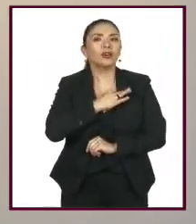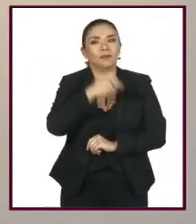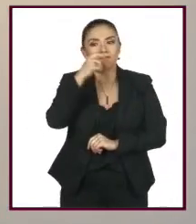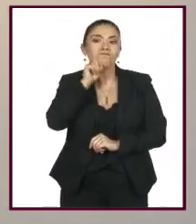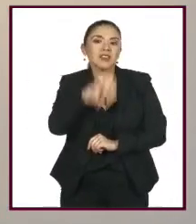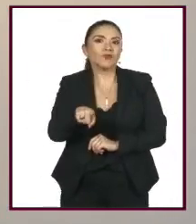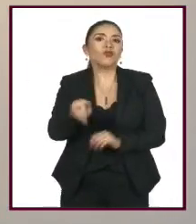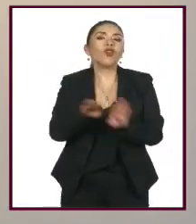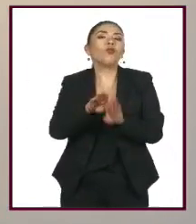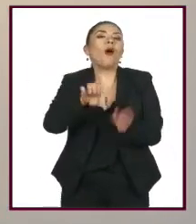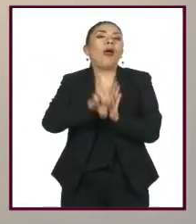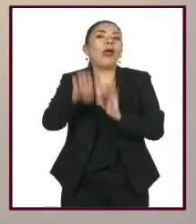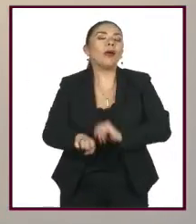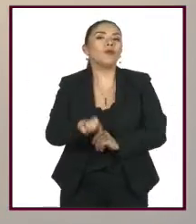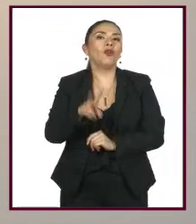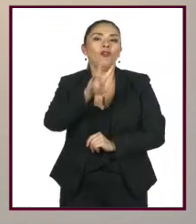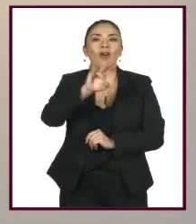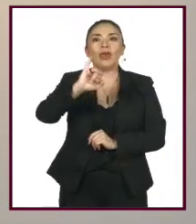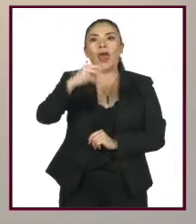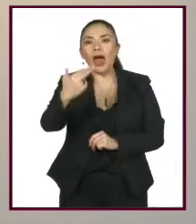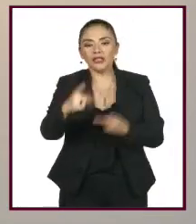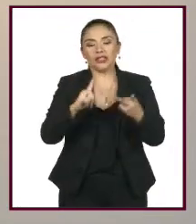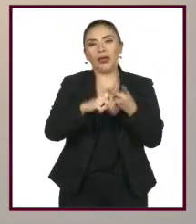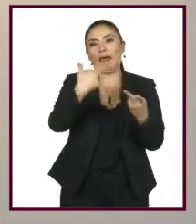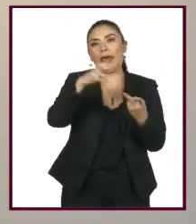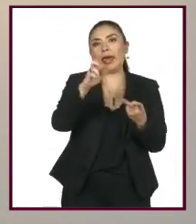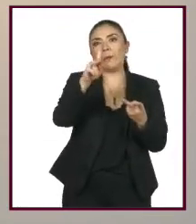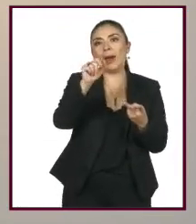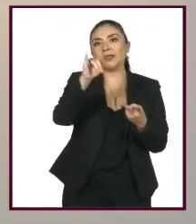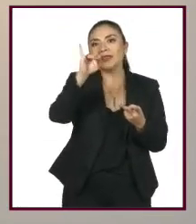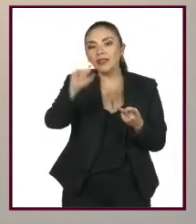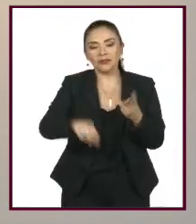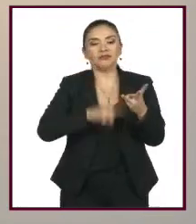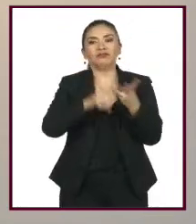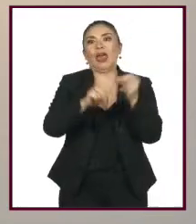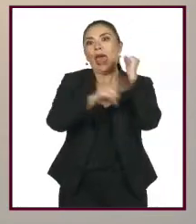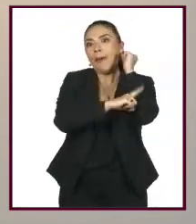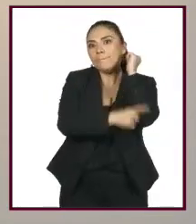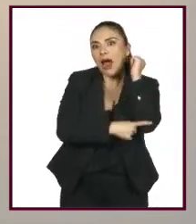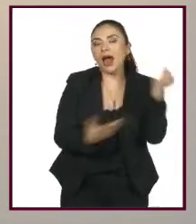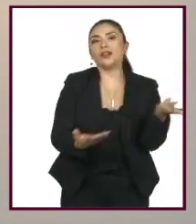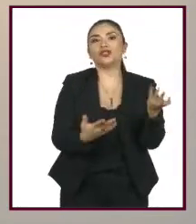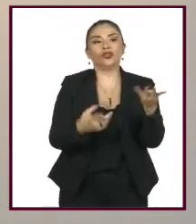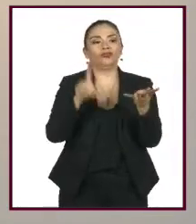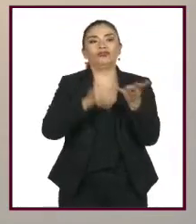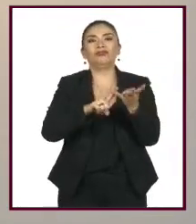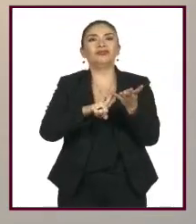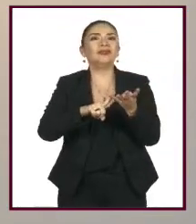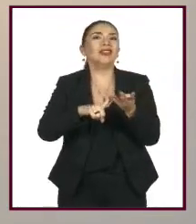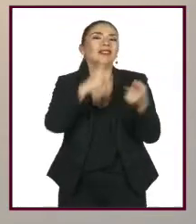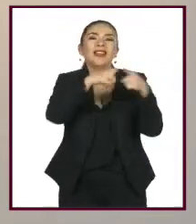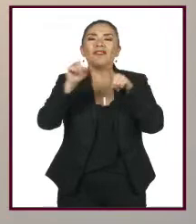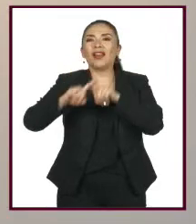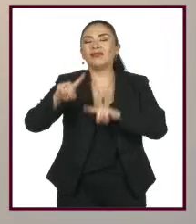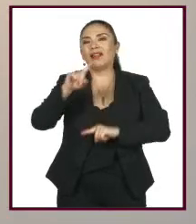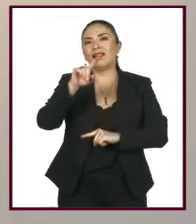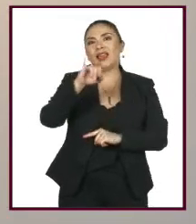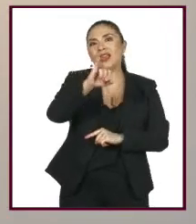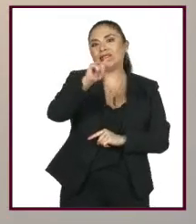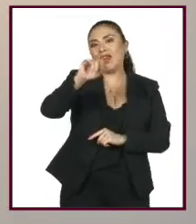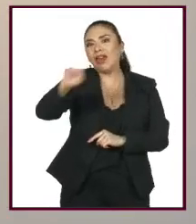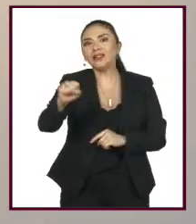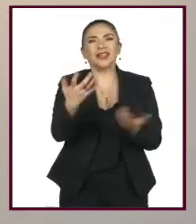infectocontagiosas como VIH, hepatitis, embarazos no planeados, infecciones de transmisión sexual, ¿no?